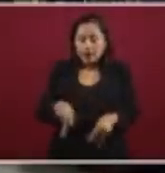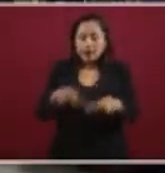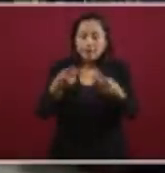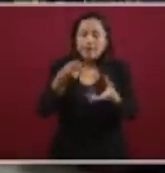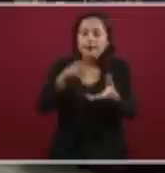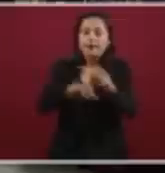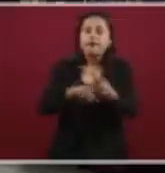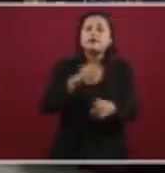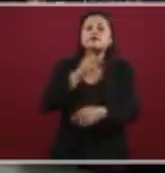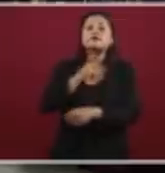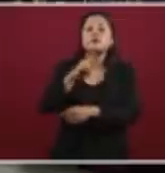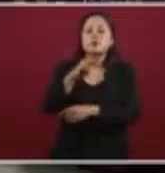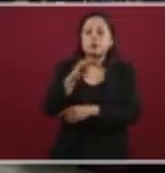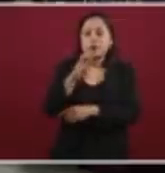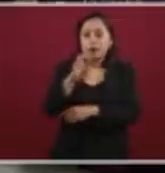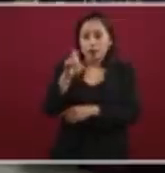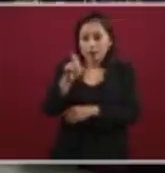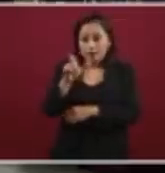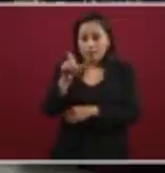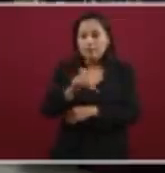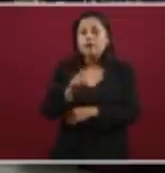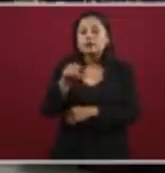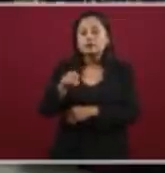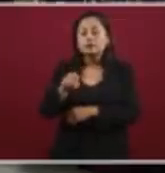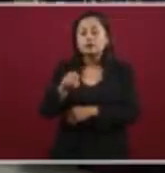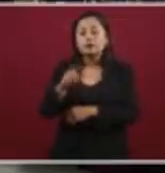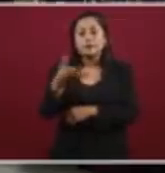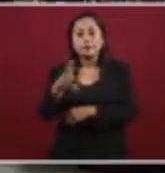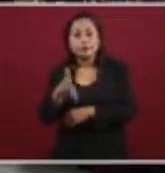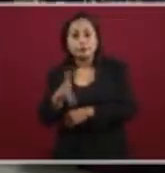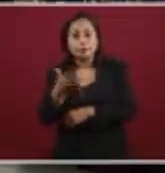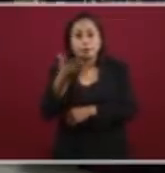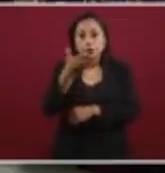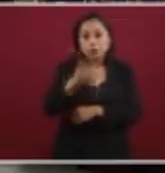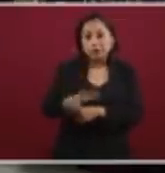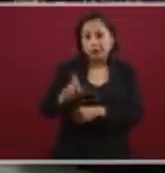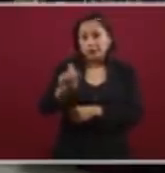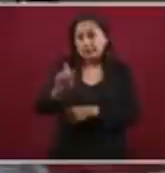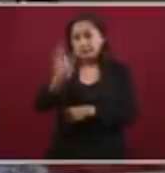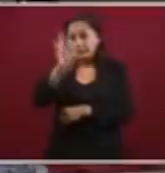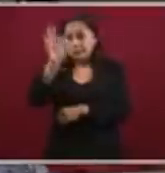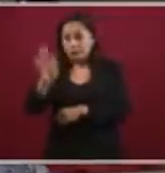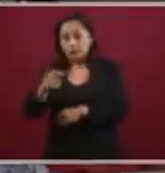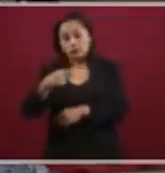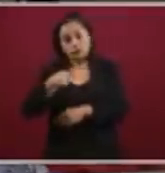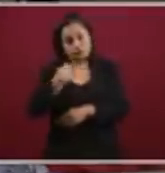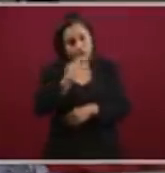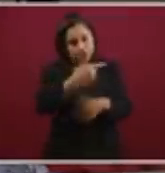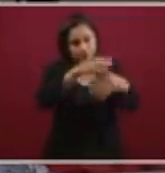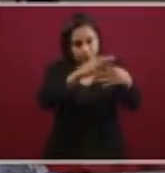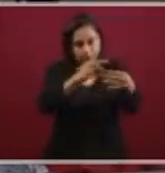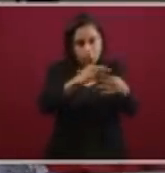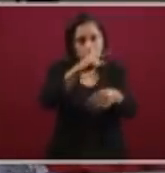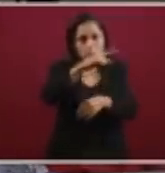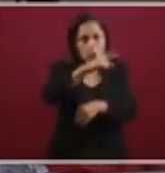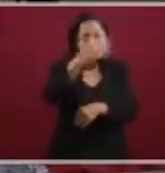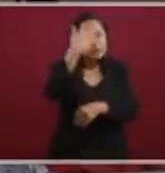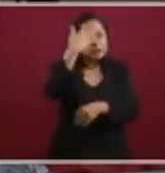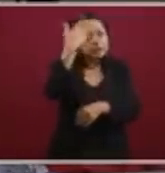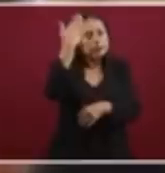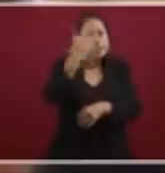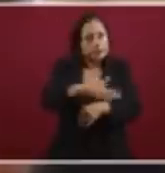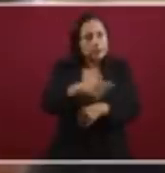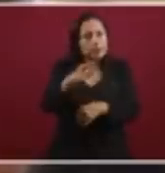entre un 10 y un 20 por ciento para que tenga conocimiento de esa situación que se da en mandos